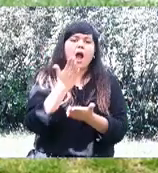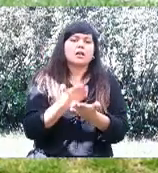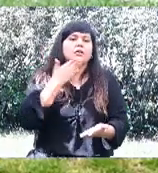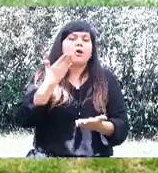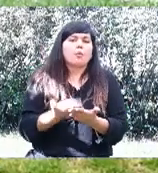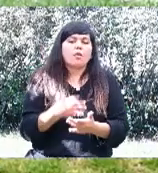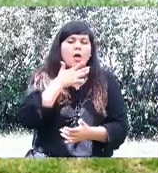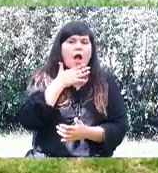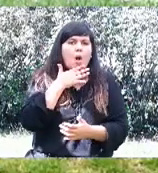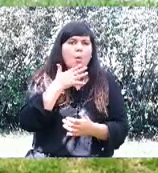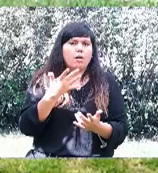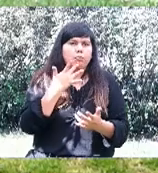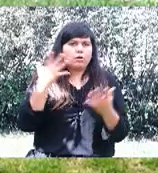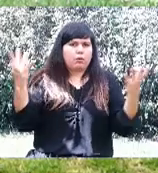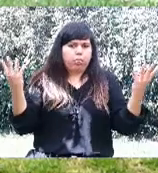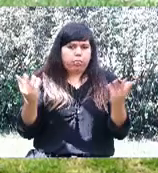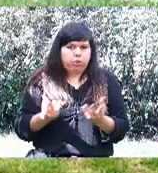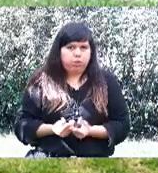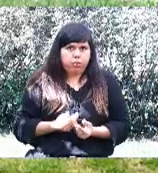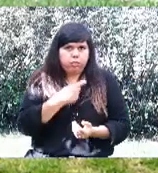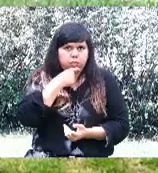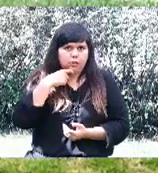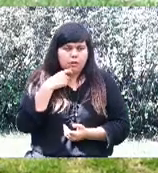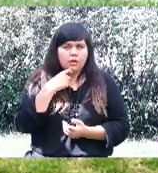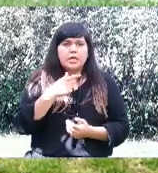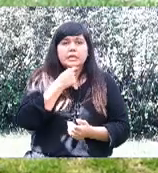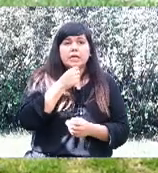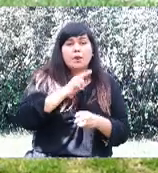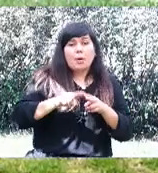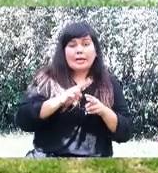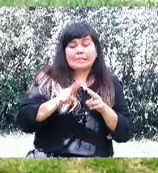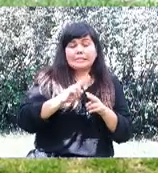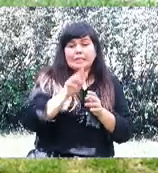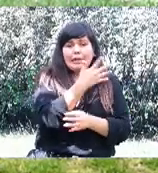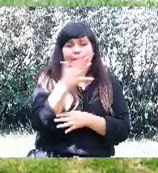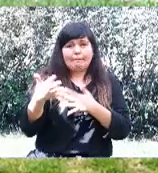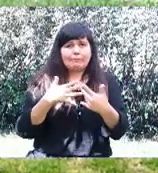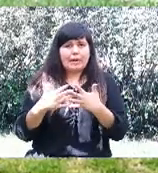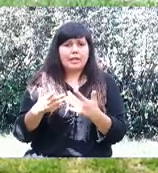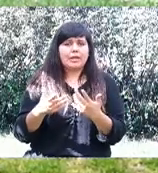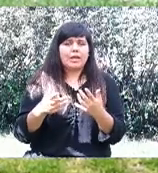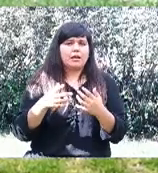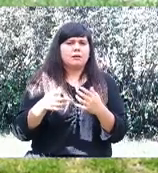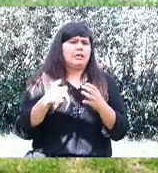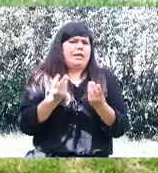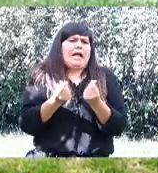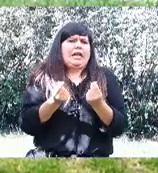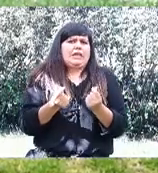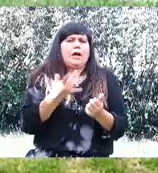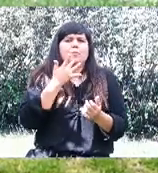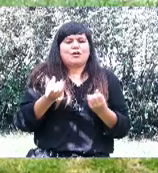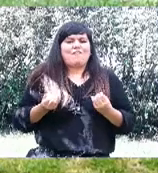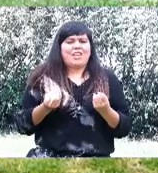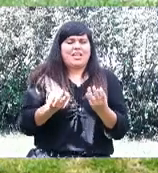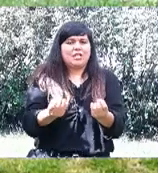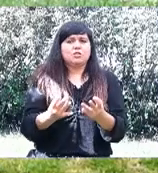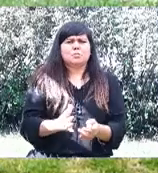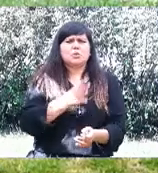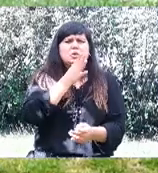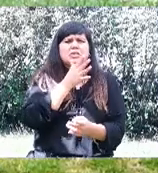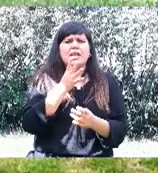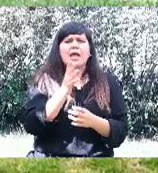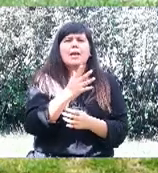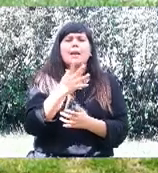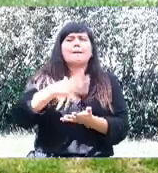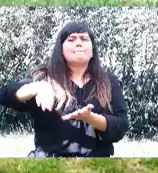cuándo vamos a tener agua para hacer eso ya Y si queremos crear más parques de calidad que tengan vegetación porque la plaza yo no sé si la